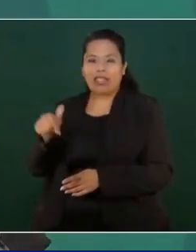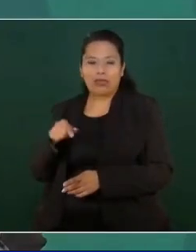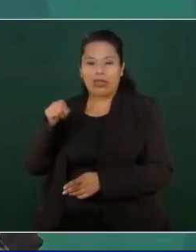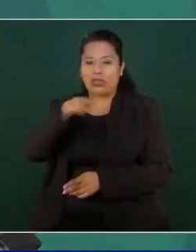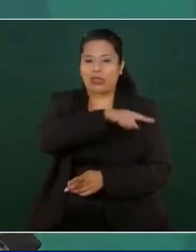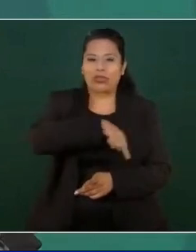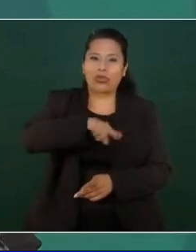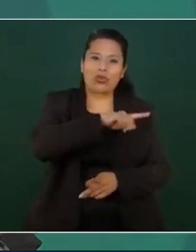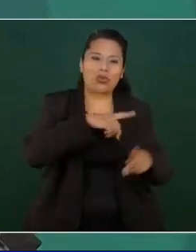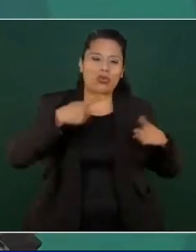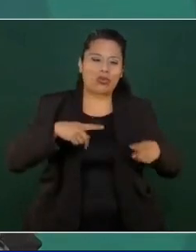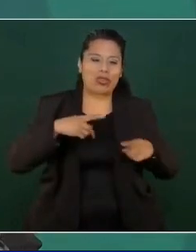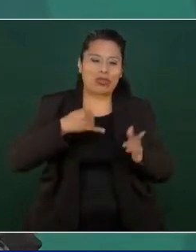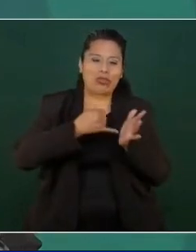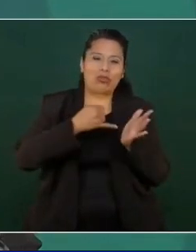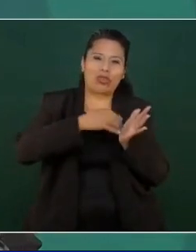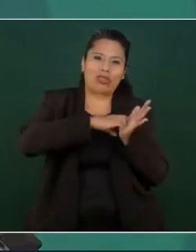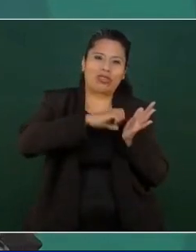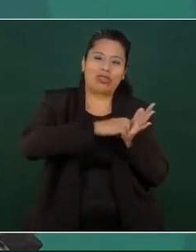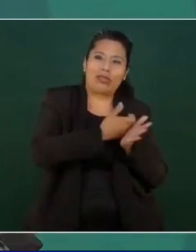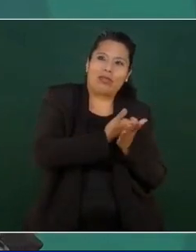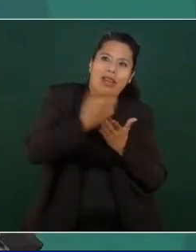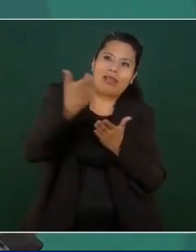todo el pueblo.